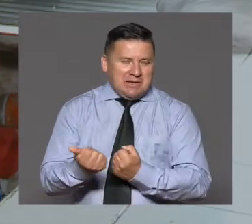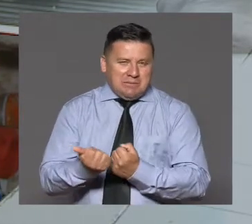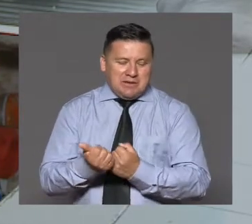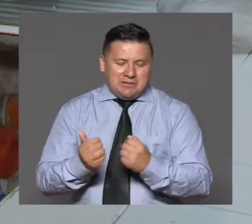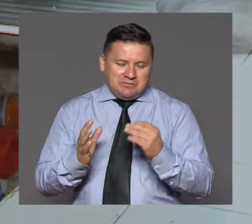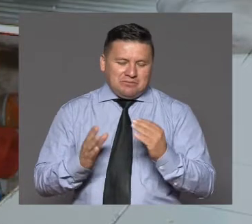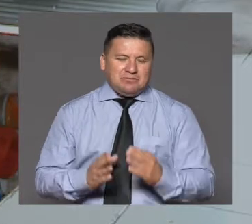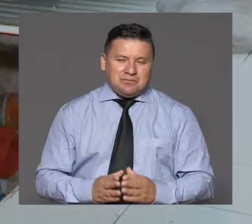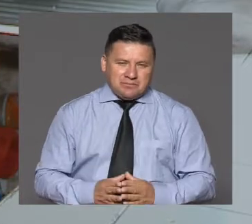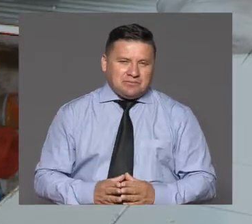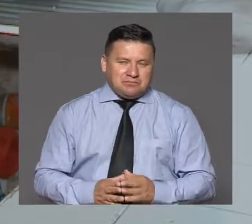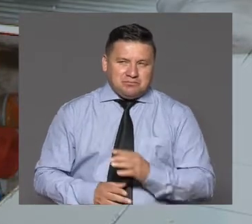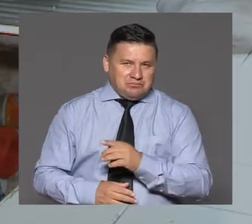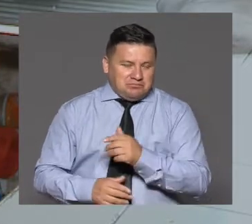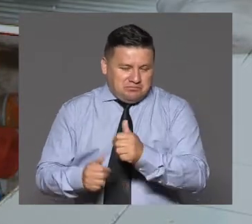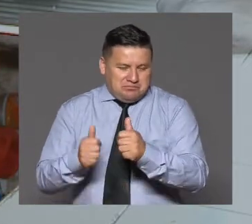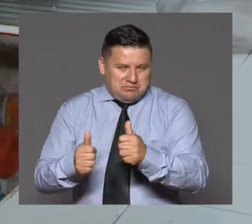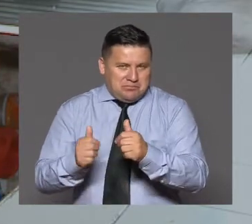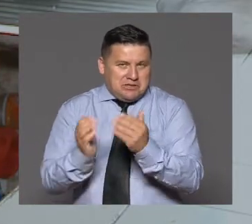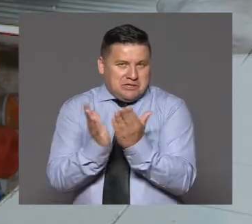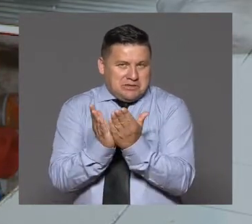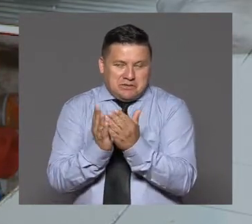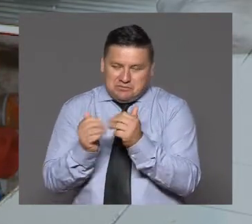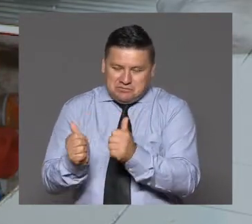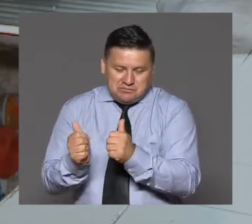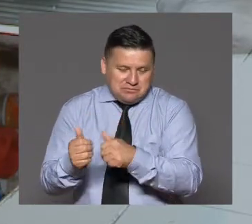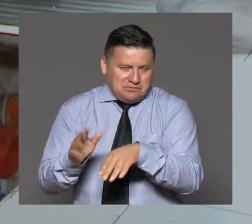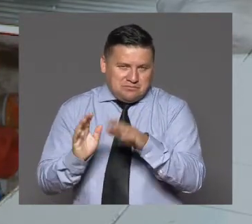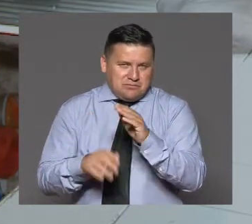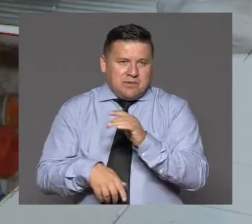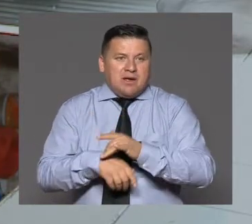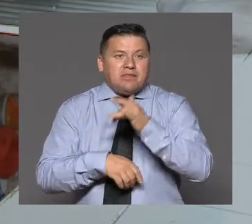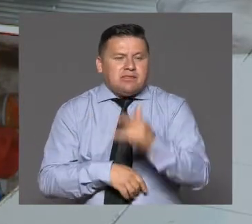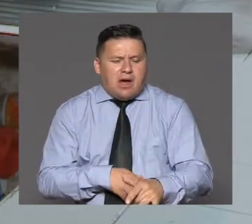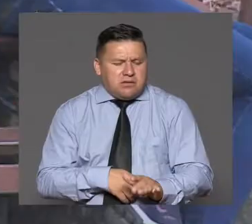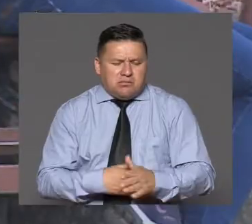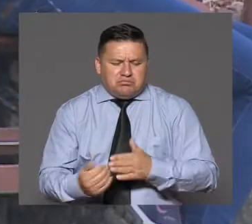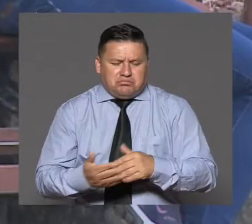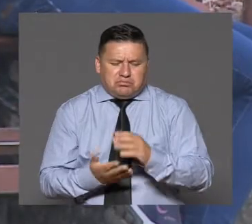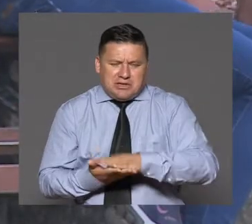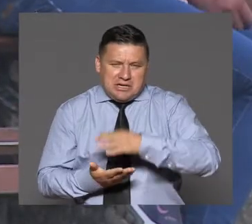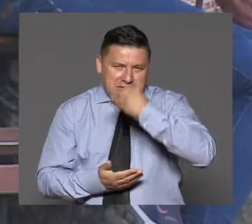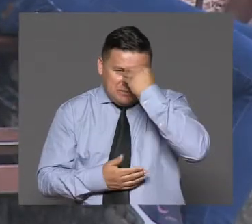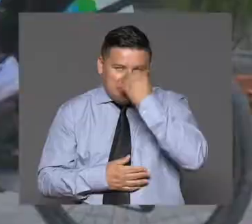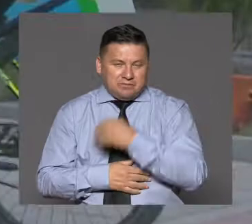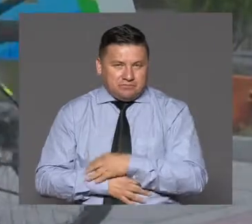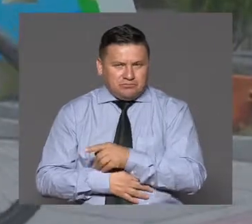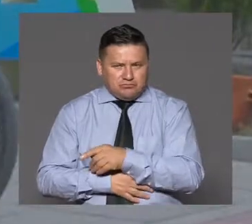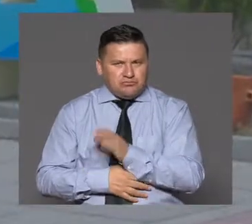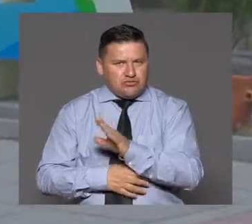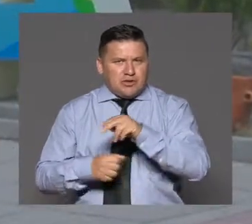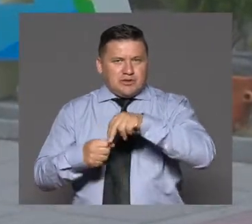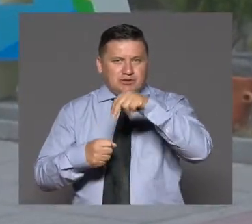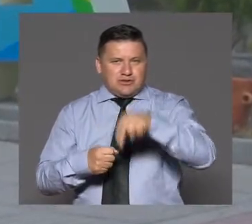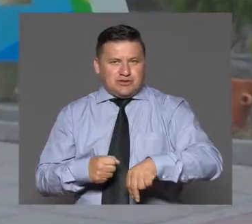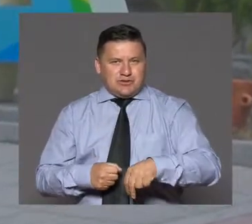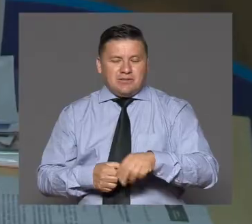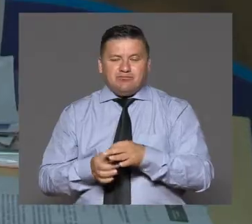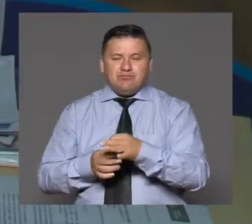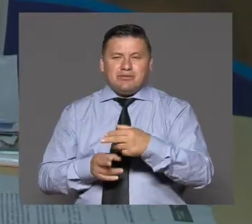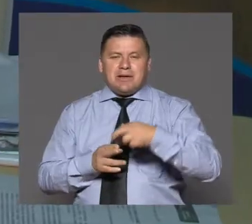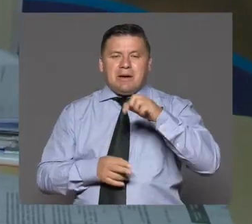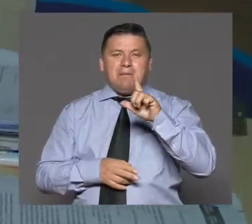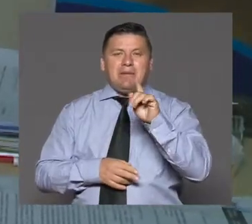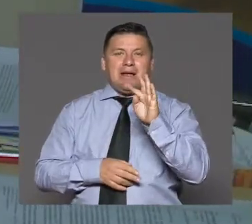y pues me parece bien que esté estudiando. Nunca es tarde para aprender. Ciudadano de La Plata, siéntase orgulloso de